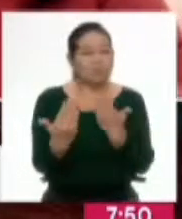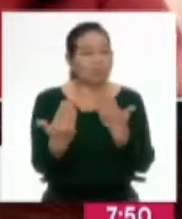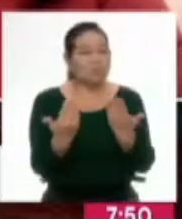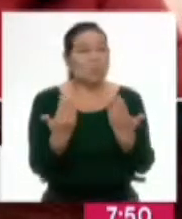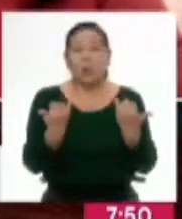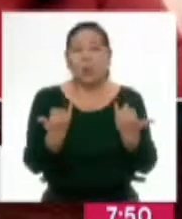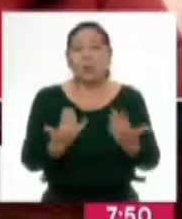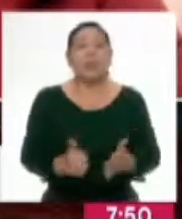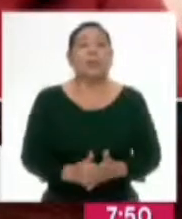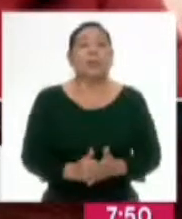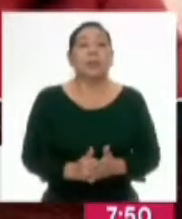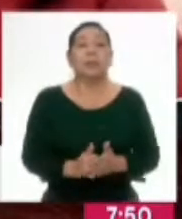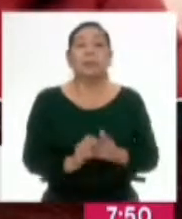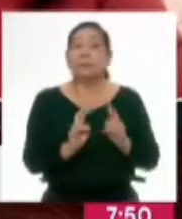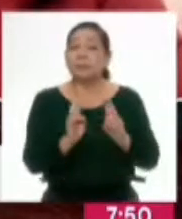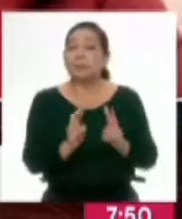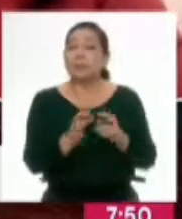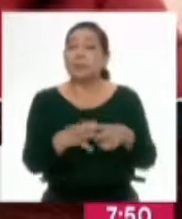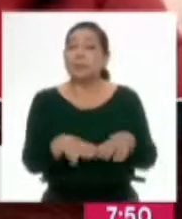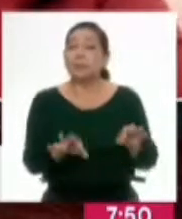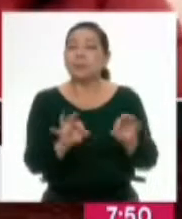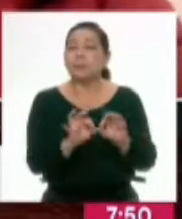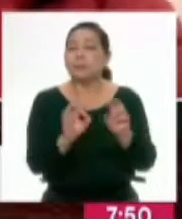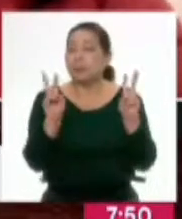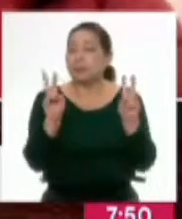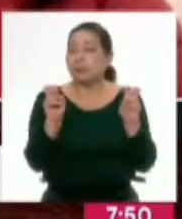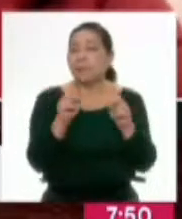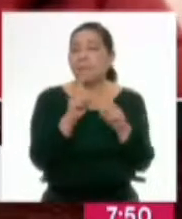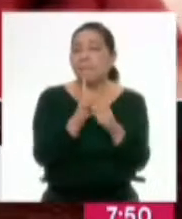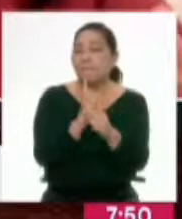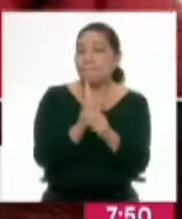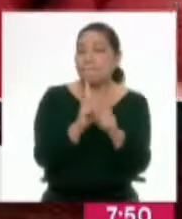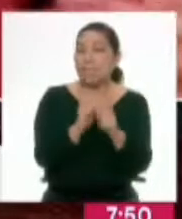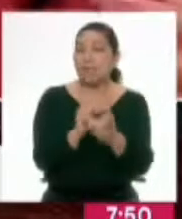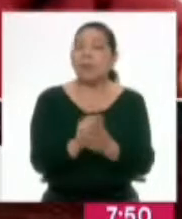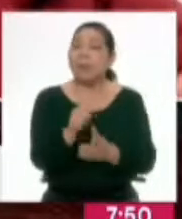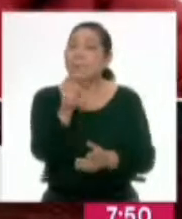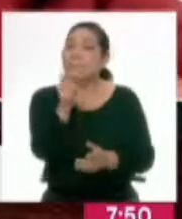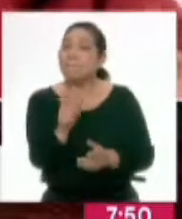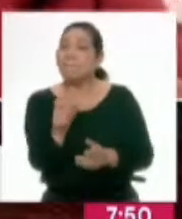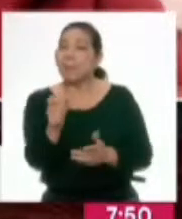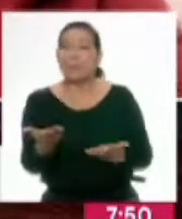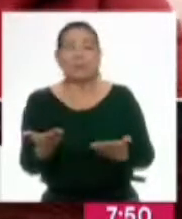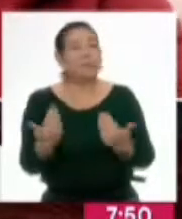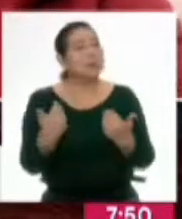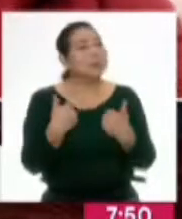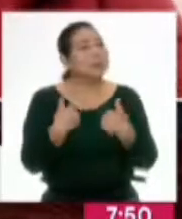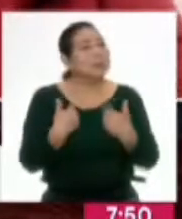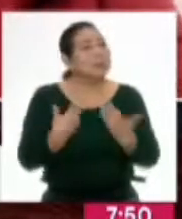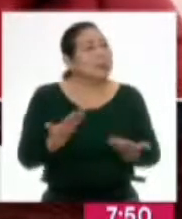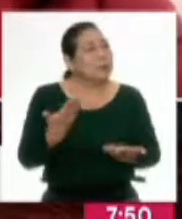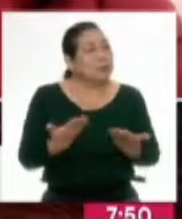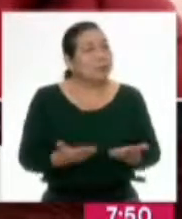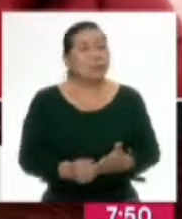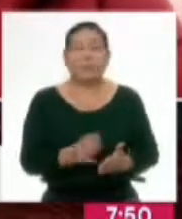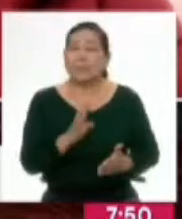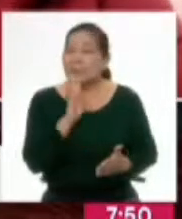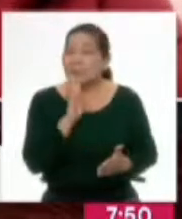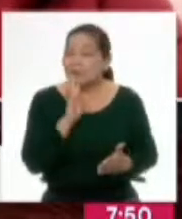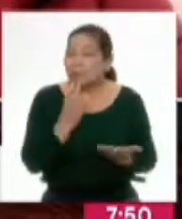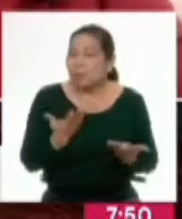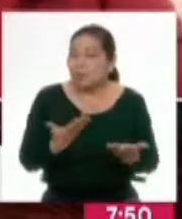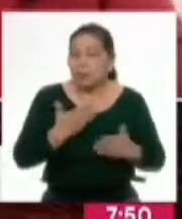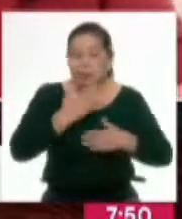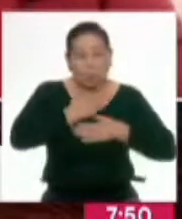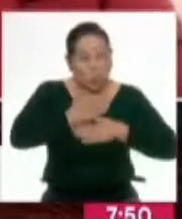Hoy día una de las cosas que estamos notando, sobre todo en los temas de consulta, es que las personas están teniendo muchas manifestaciones